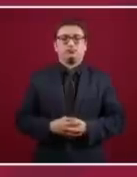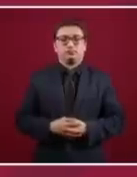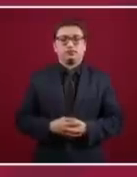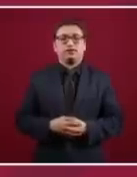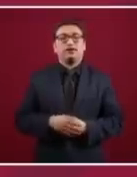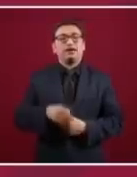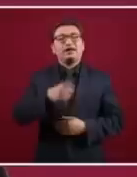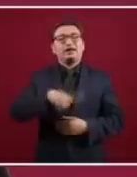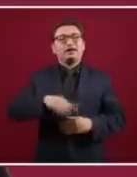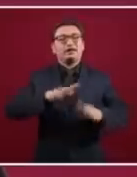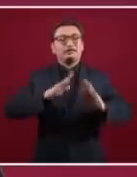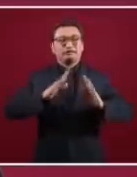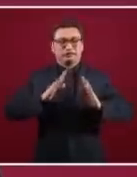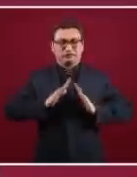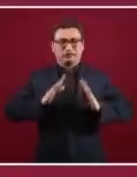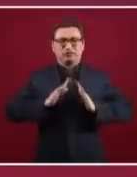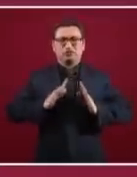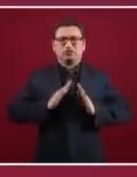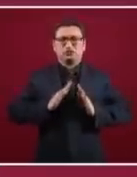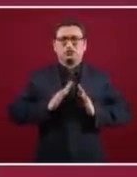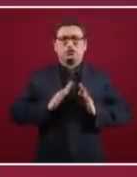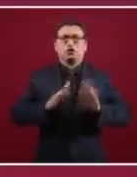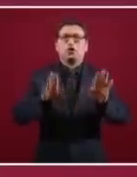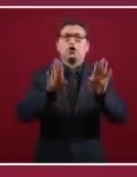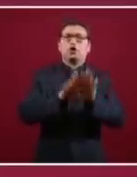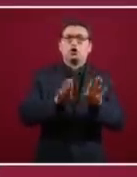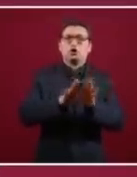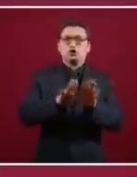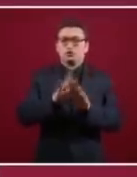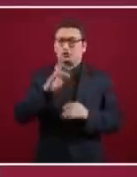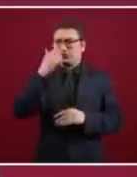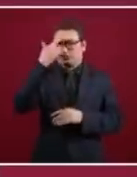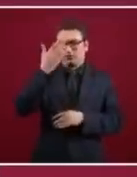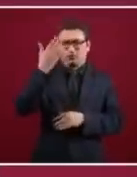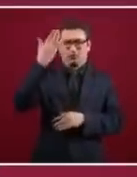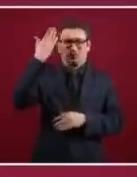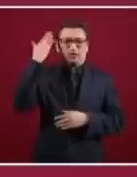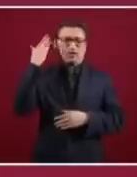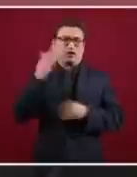es un ejército surgido después de un golpe de estado